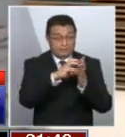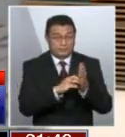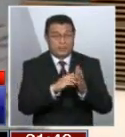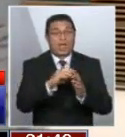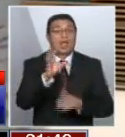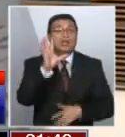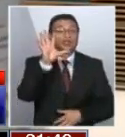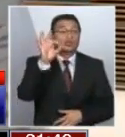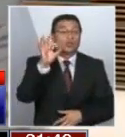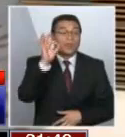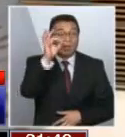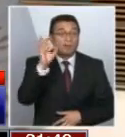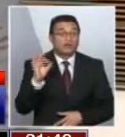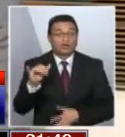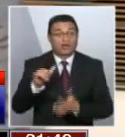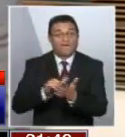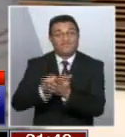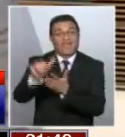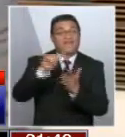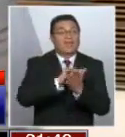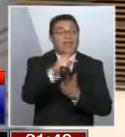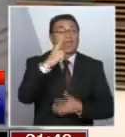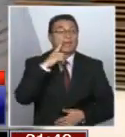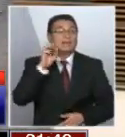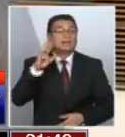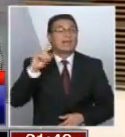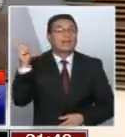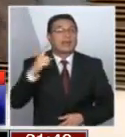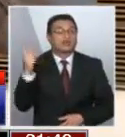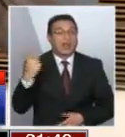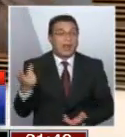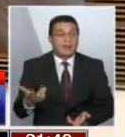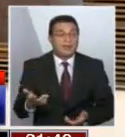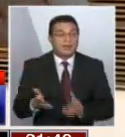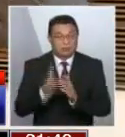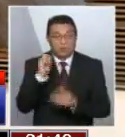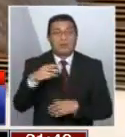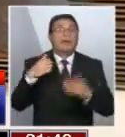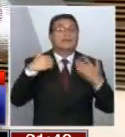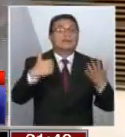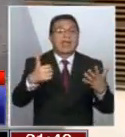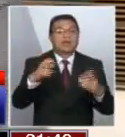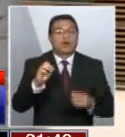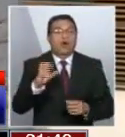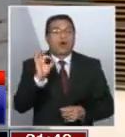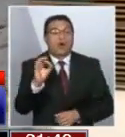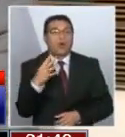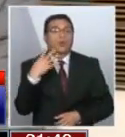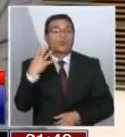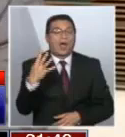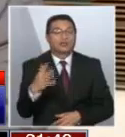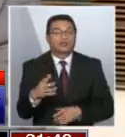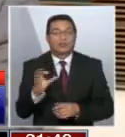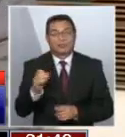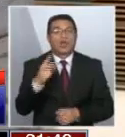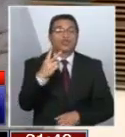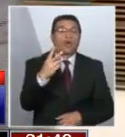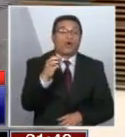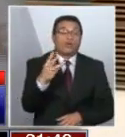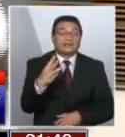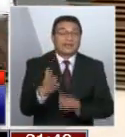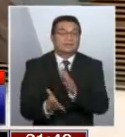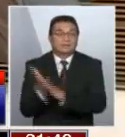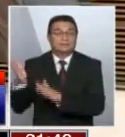mitad los viajes internacionales de los parlamentarios, es decir, que en lugar de ir 6 o 4, fueran solo 2 o 3